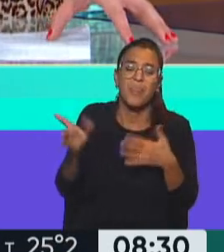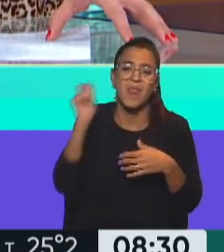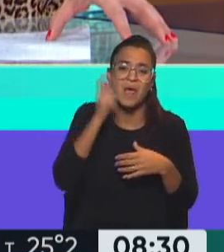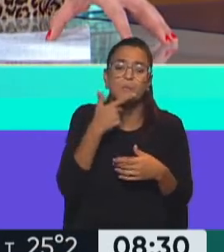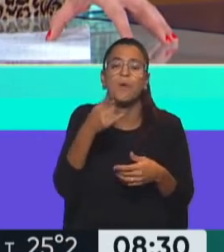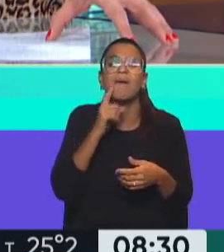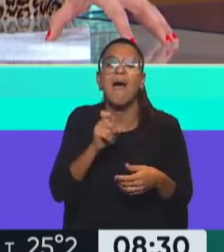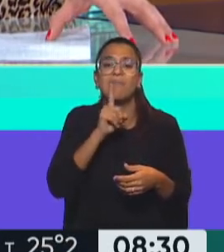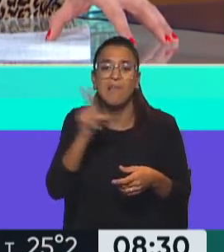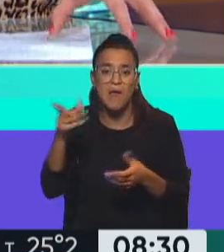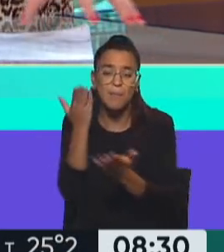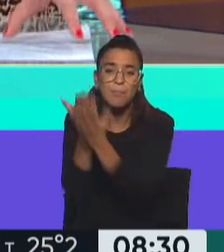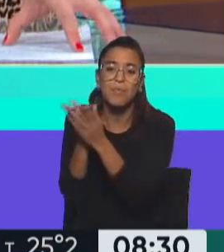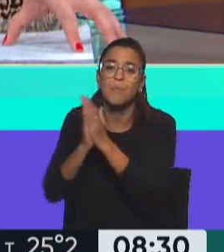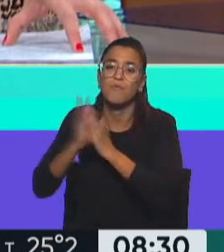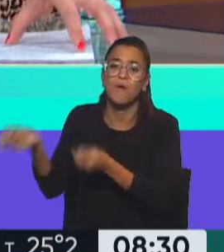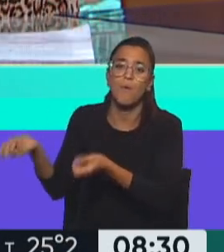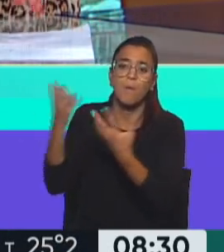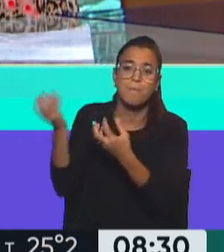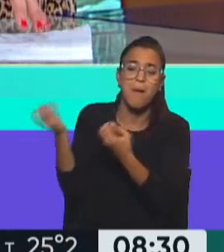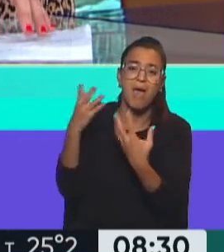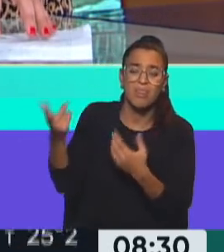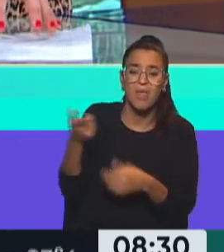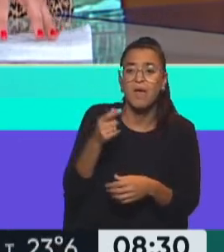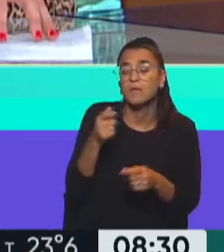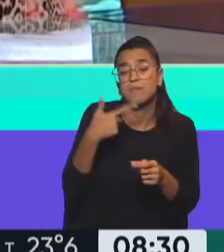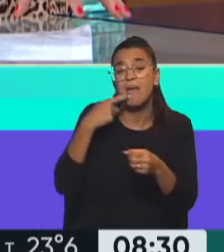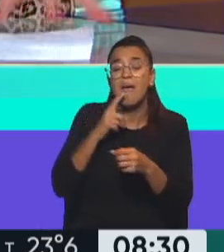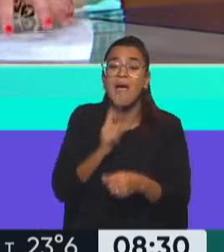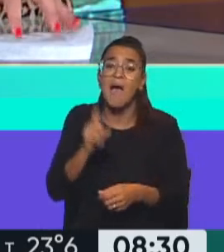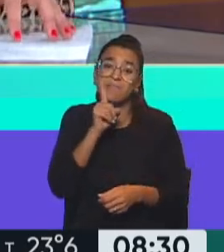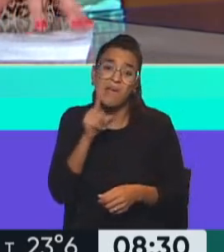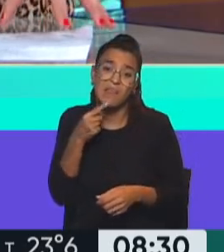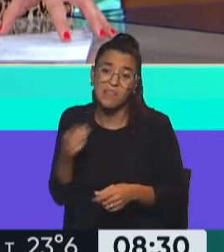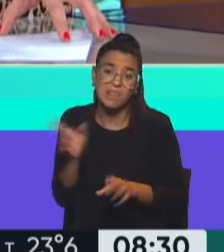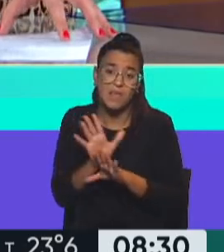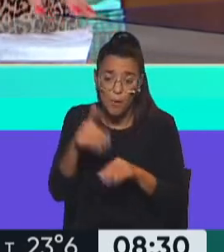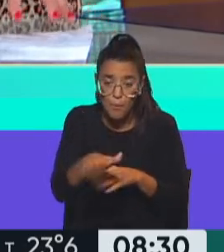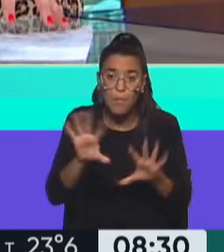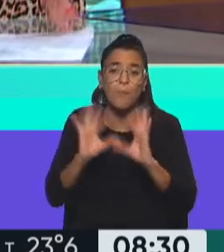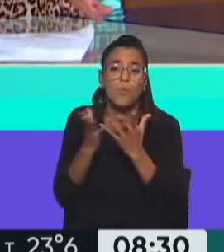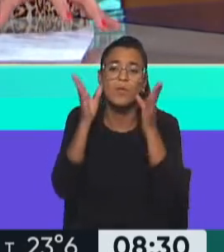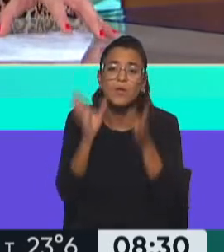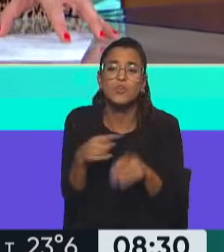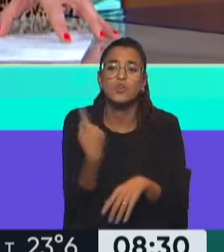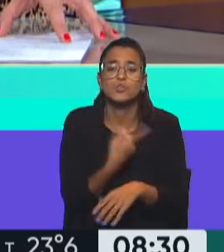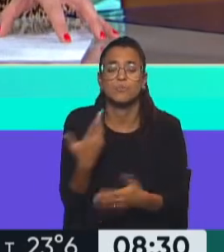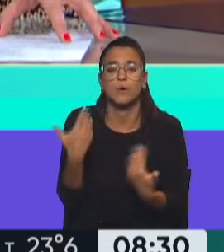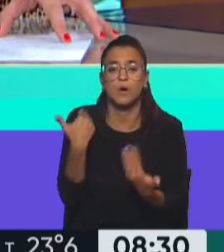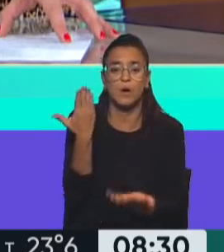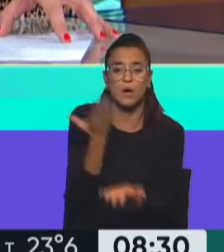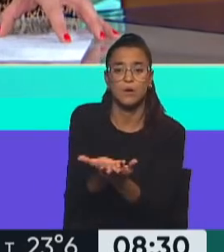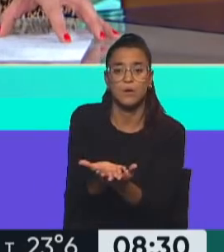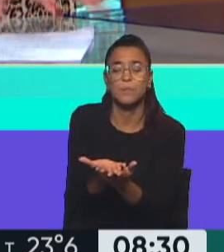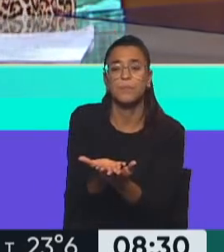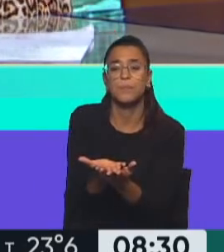suplir esa demanda que no puede realizar a Rusia y Qatar le dijo, nosotros podemos Estamos suplir... con el Mundial nosotros. Nosotros podemos suplir... Estamos con el